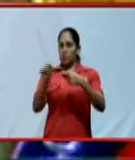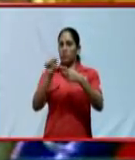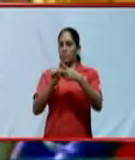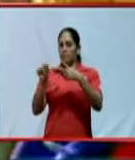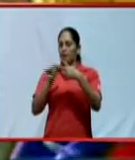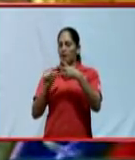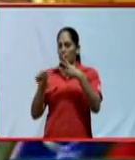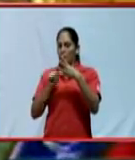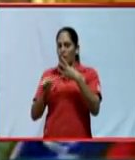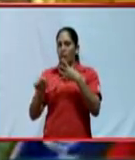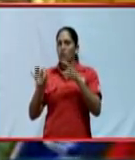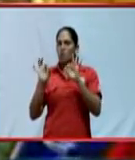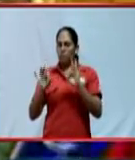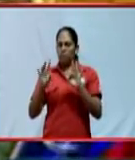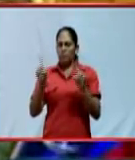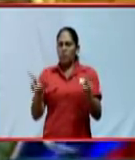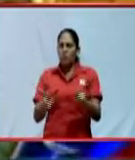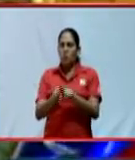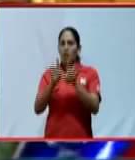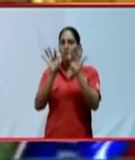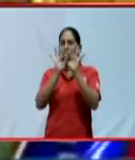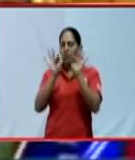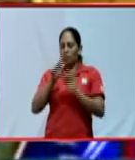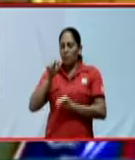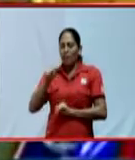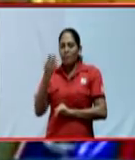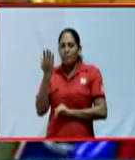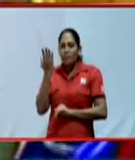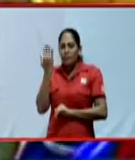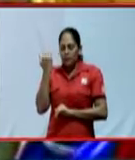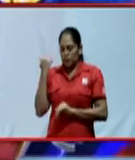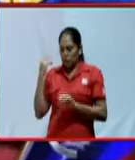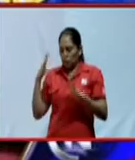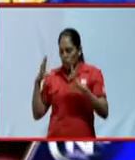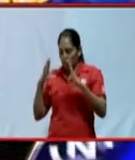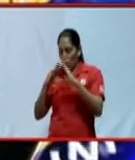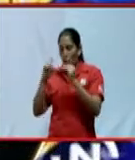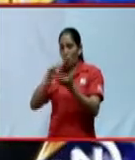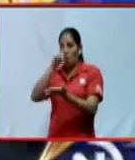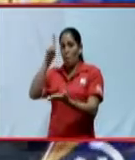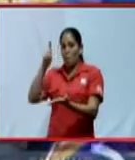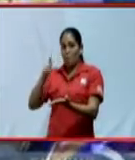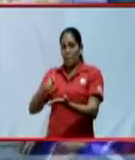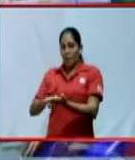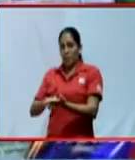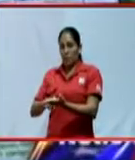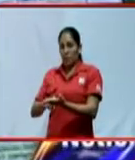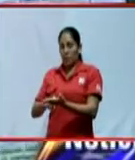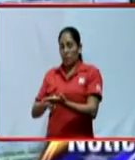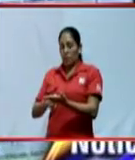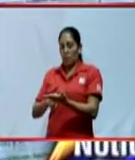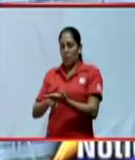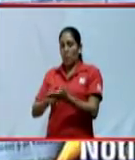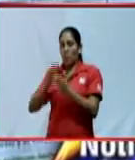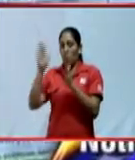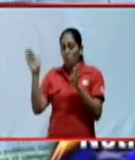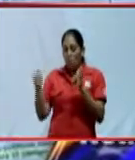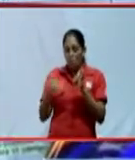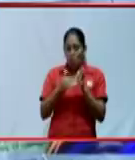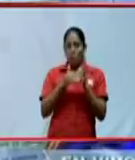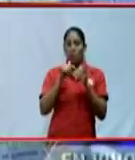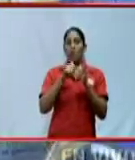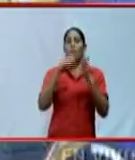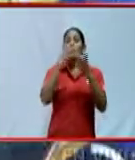contra la democracia venezolana y contra la revolución bolivariana. Posteriormente, en 2015, se volvió